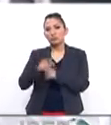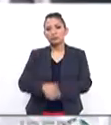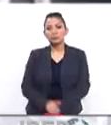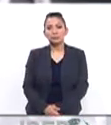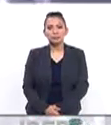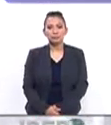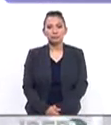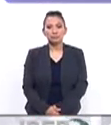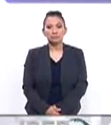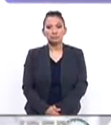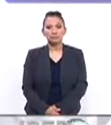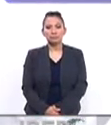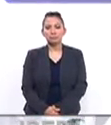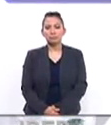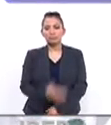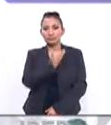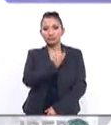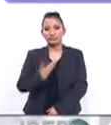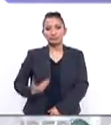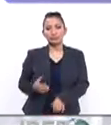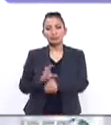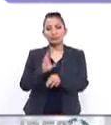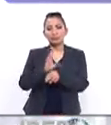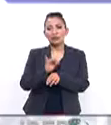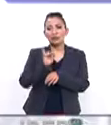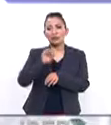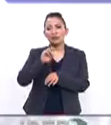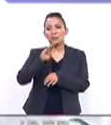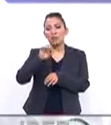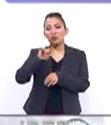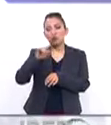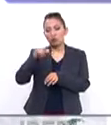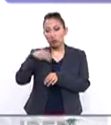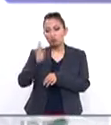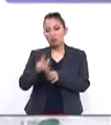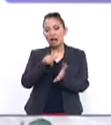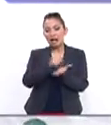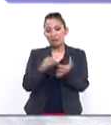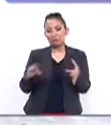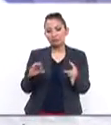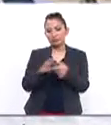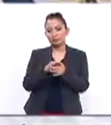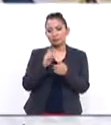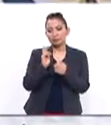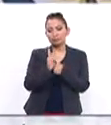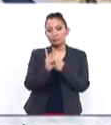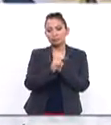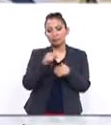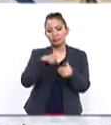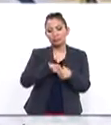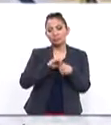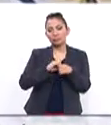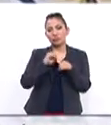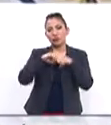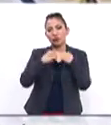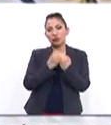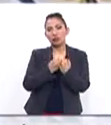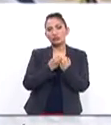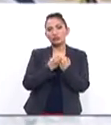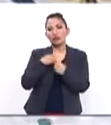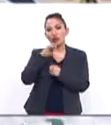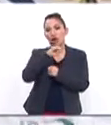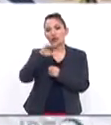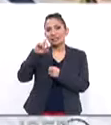Unidas. Y el presidente de Colombia, Iván Duque, aprobó la ley de adhesión de su país a la Organización para la Cooperación y